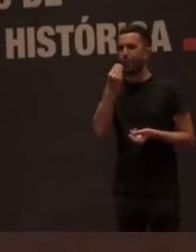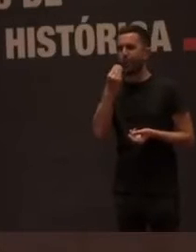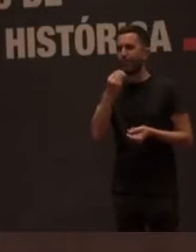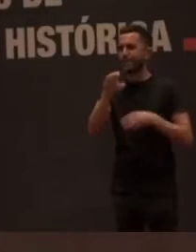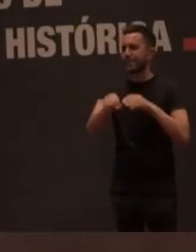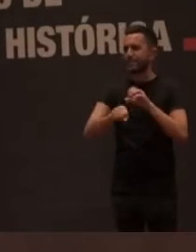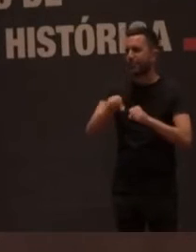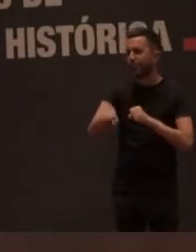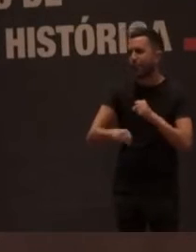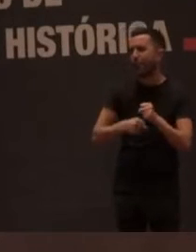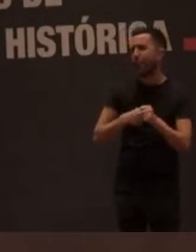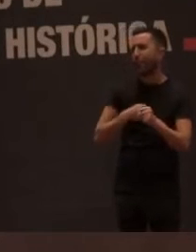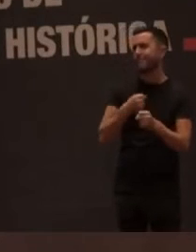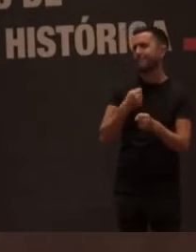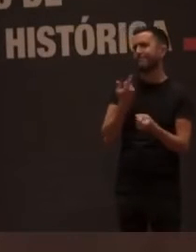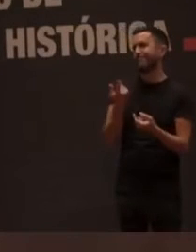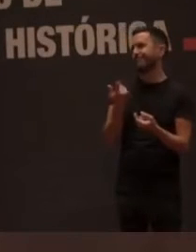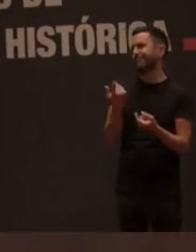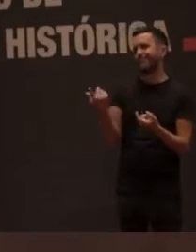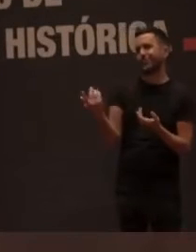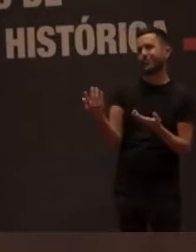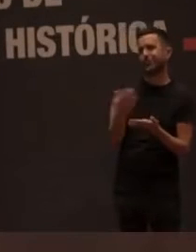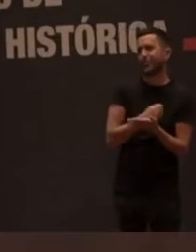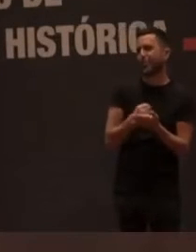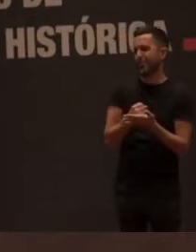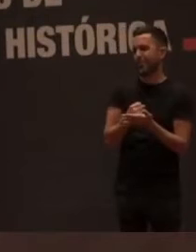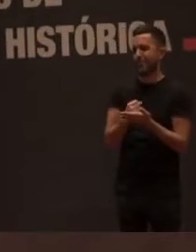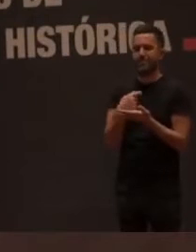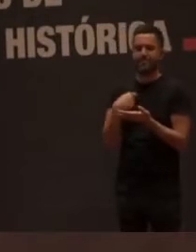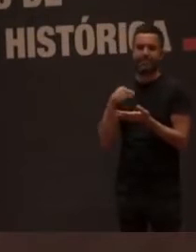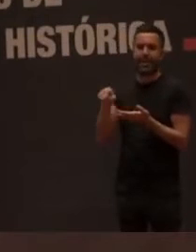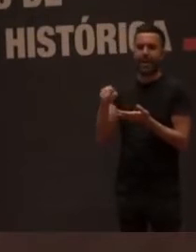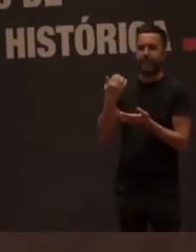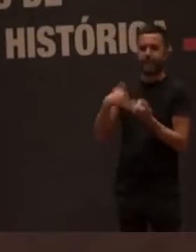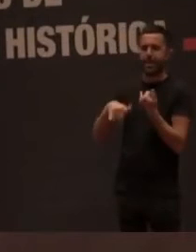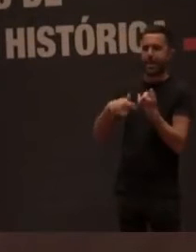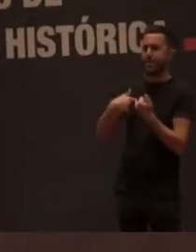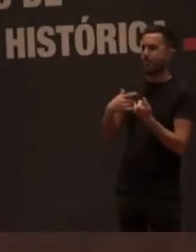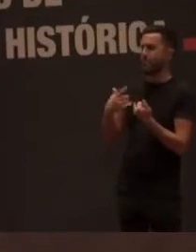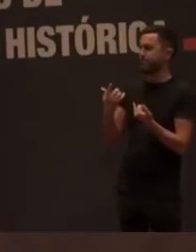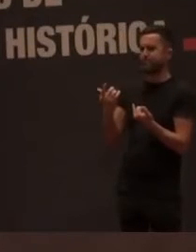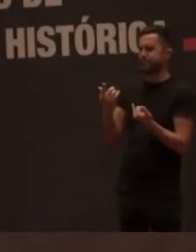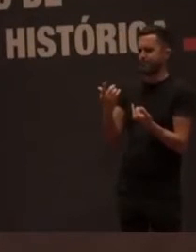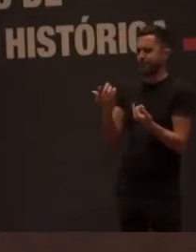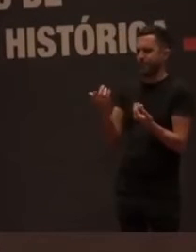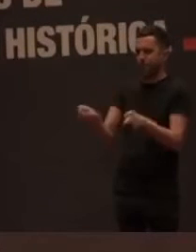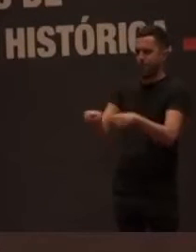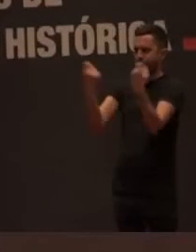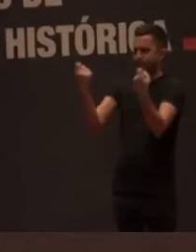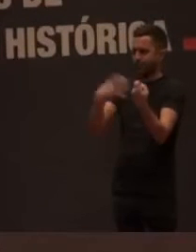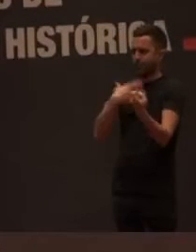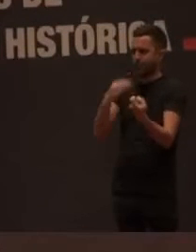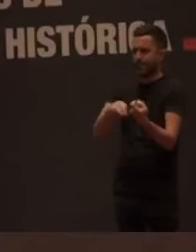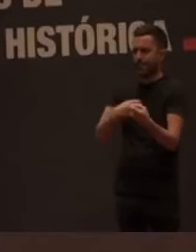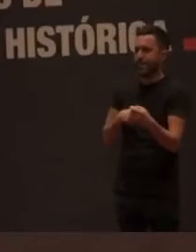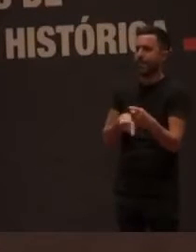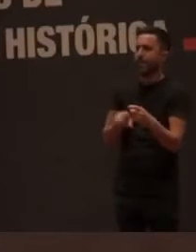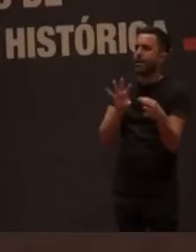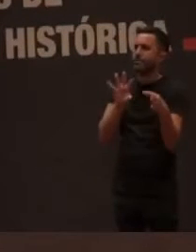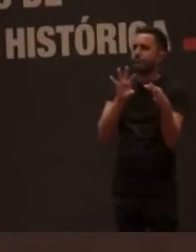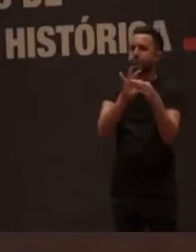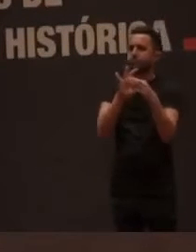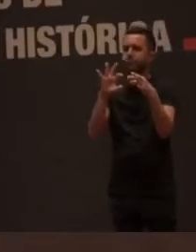elementos totalmente deductores, que acaban con la posibilidad de establecer esas conexiones que